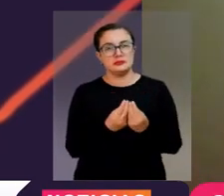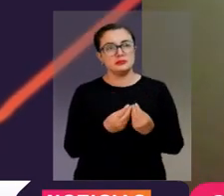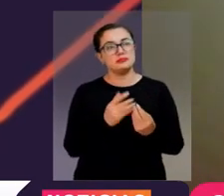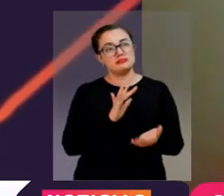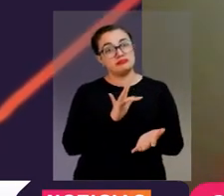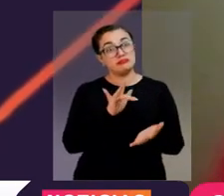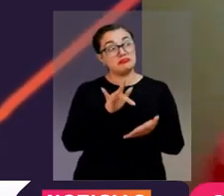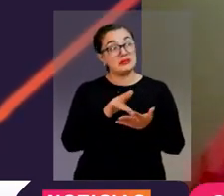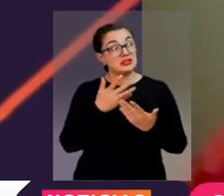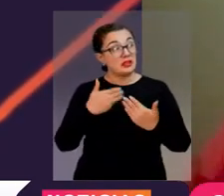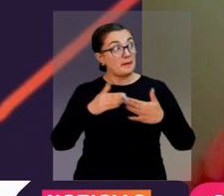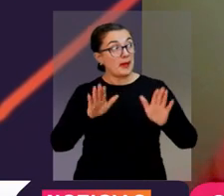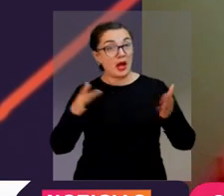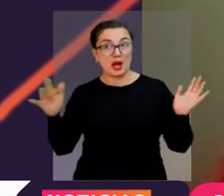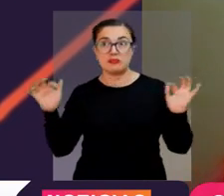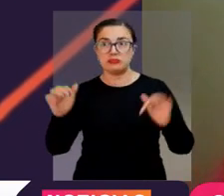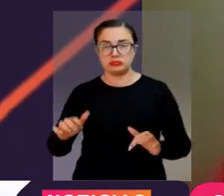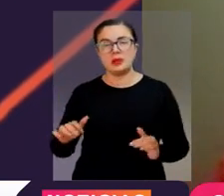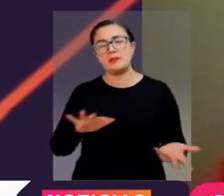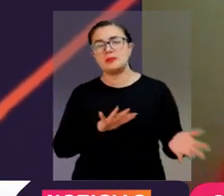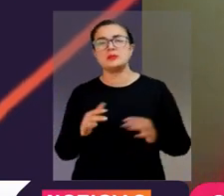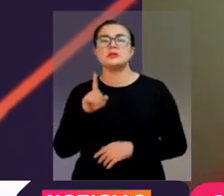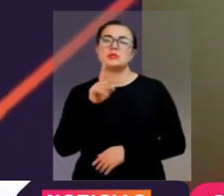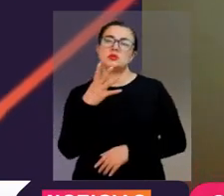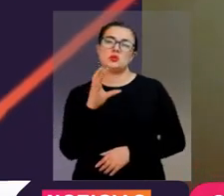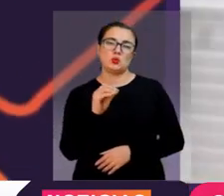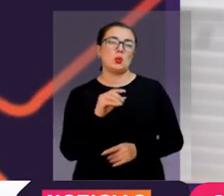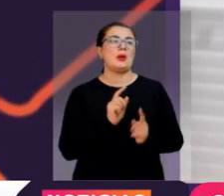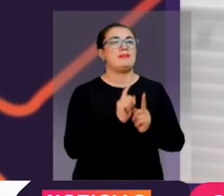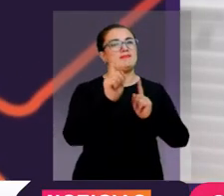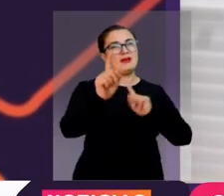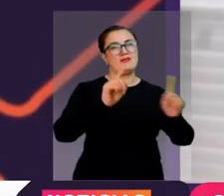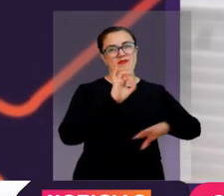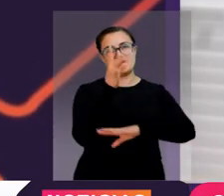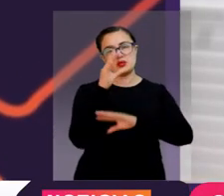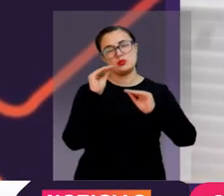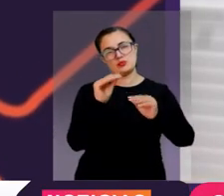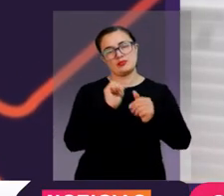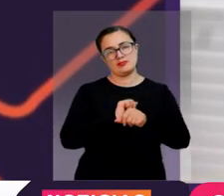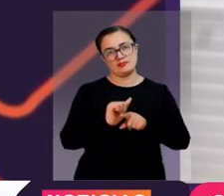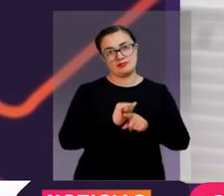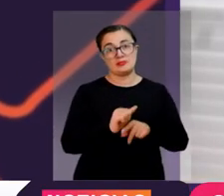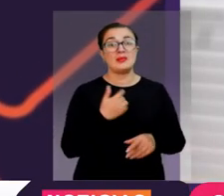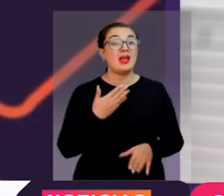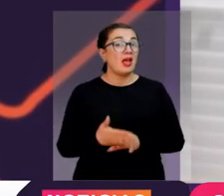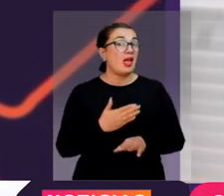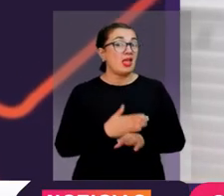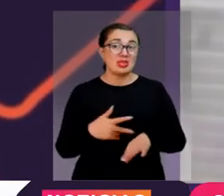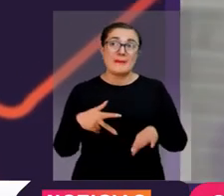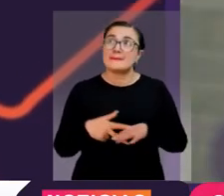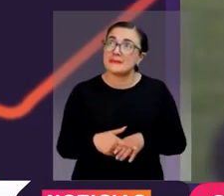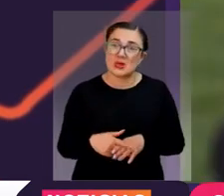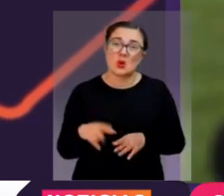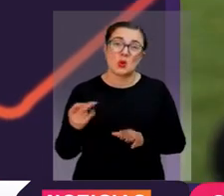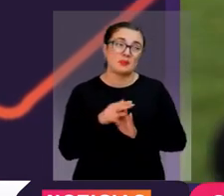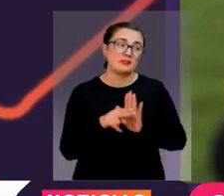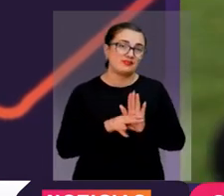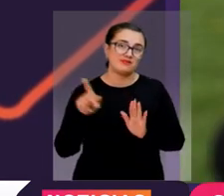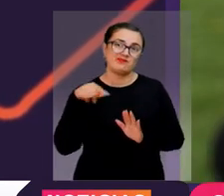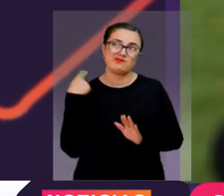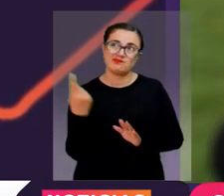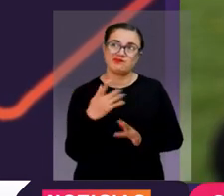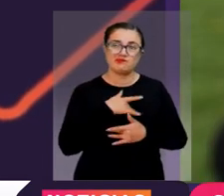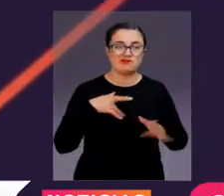hacer más de 150 sesiones de entrenamiento. Este torneo, que no pudo ser terminado por las medidas actuales de